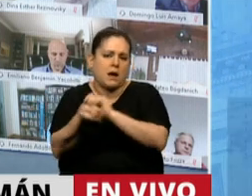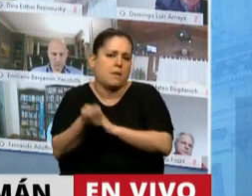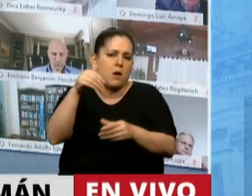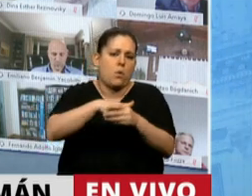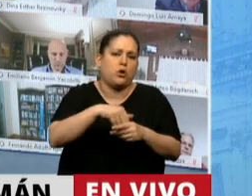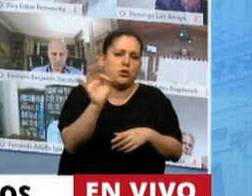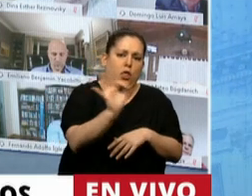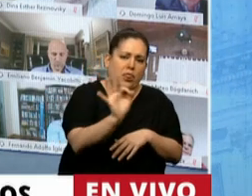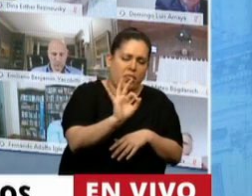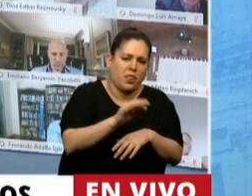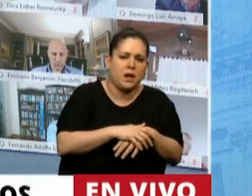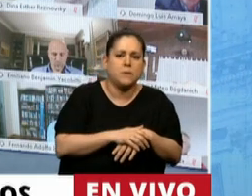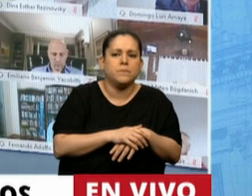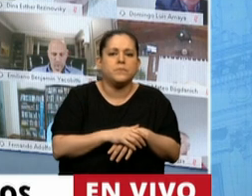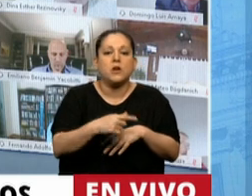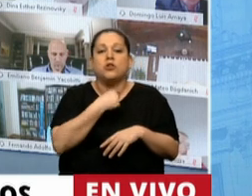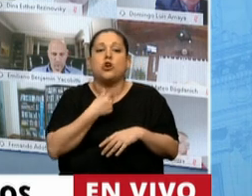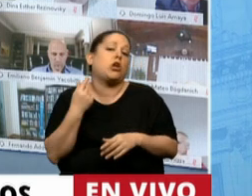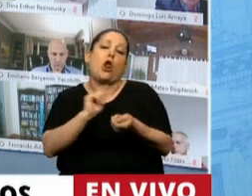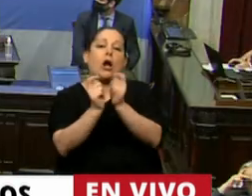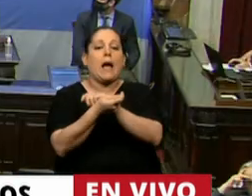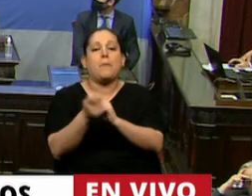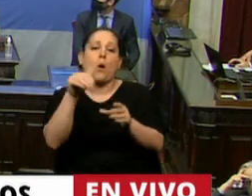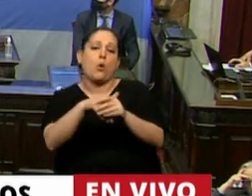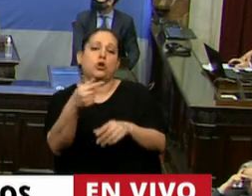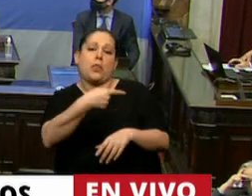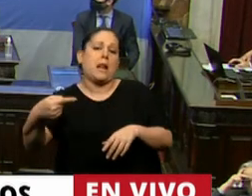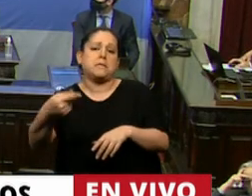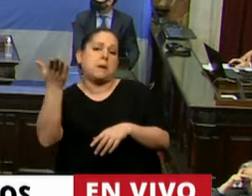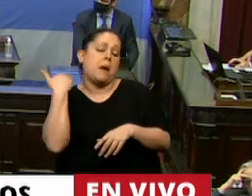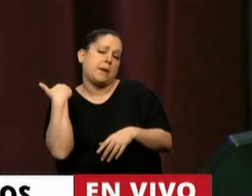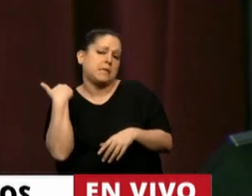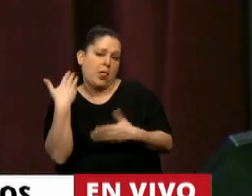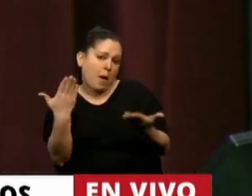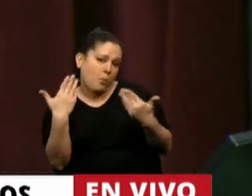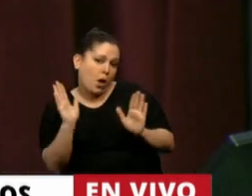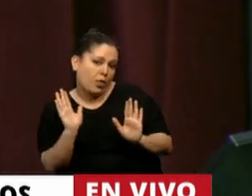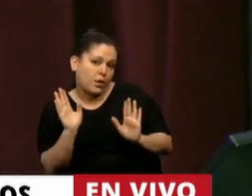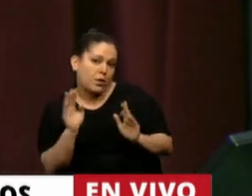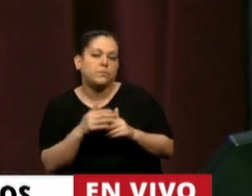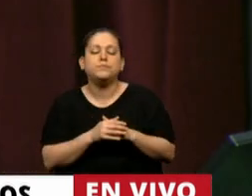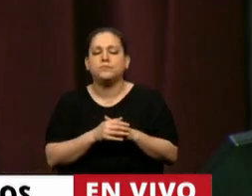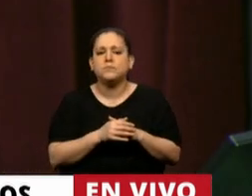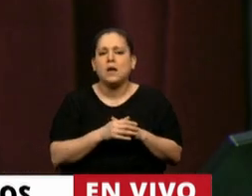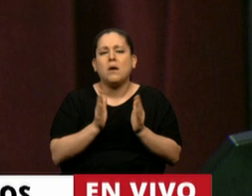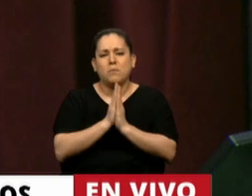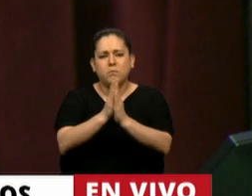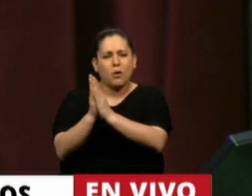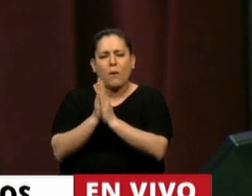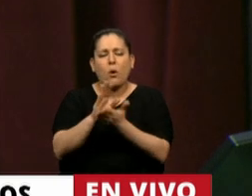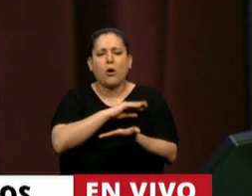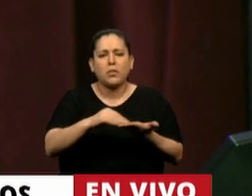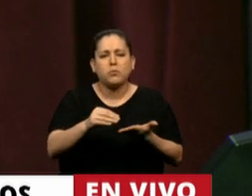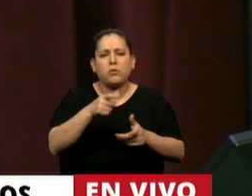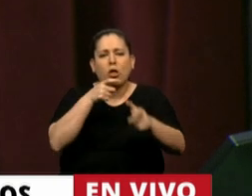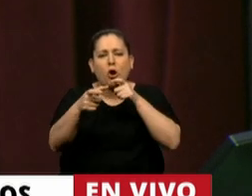Yo quiero cambiar mi voto la semana pasada presidente del puo le pido a los señores diputados y diputadas que no hagan